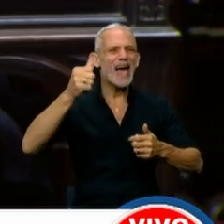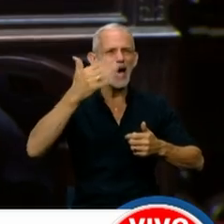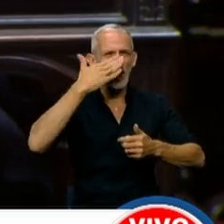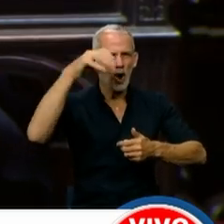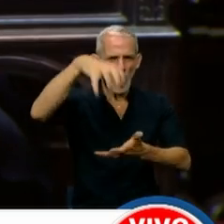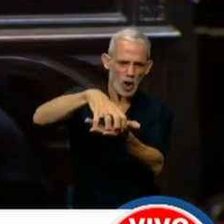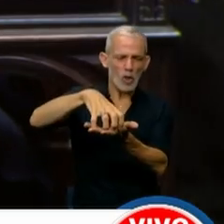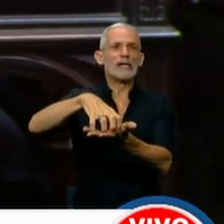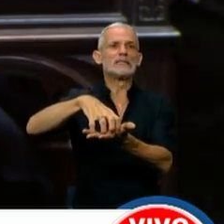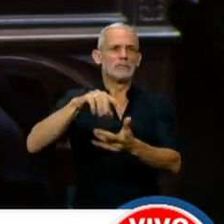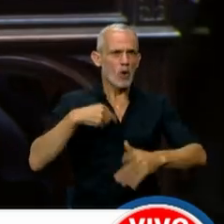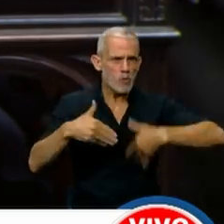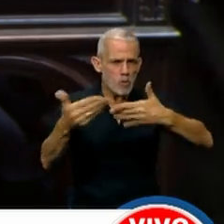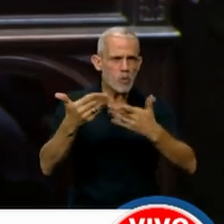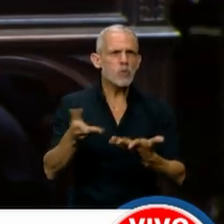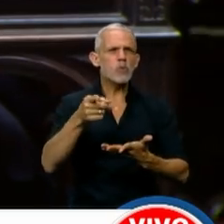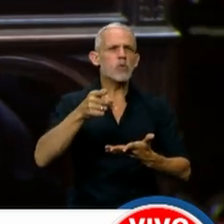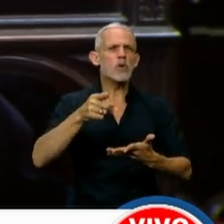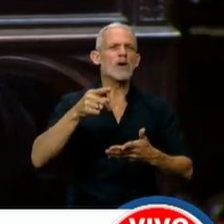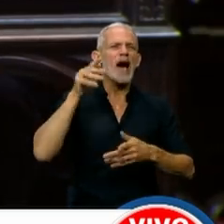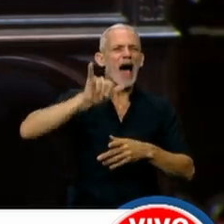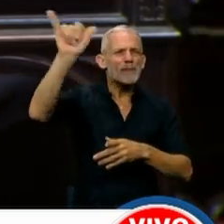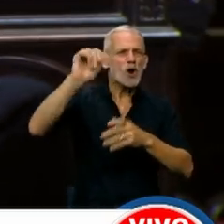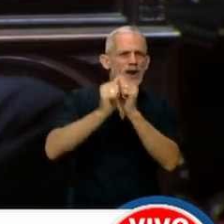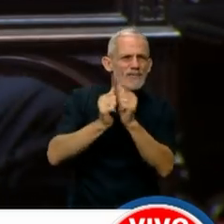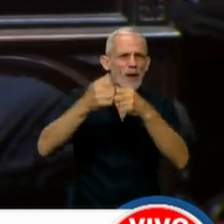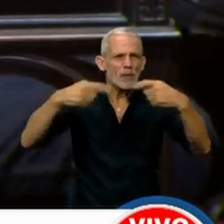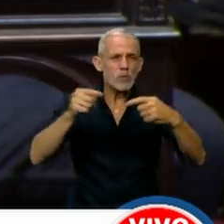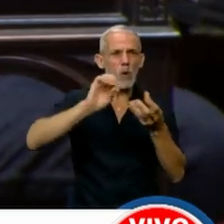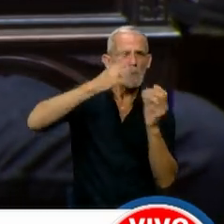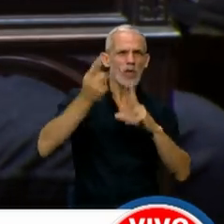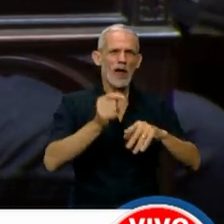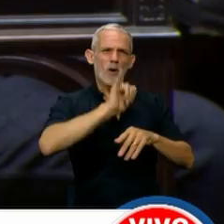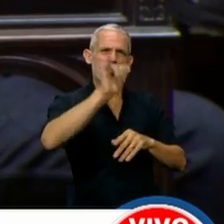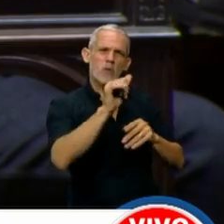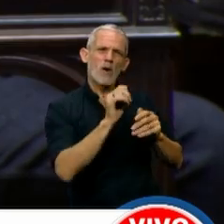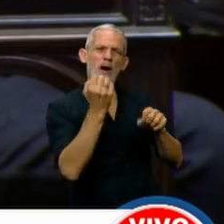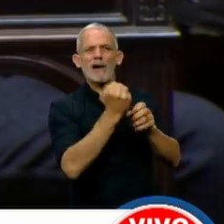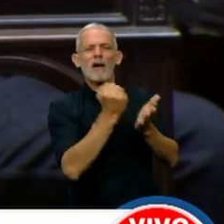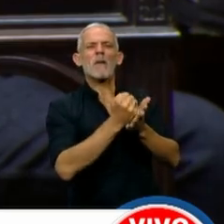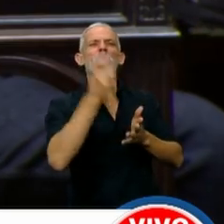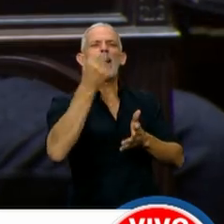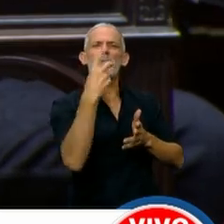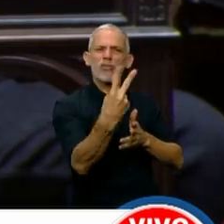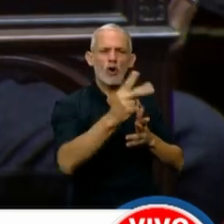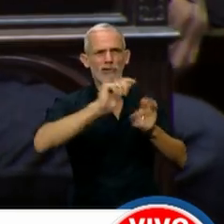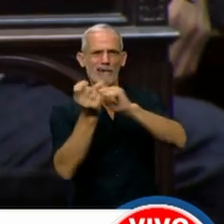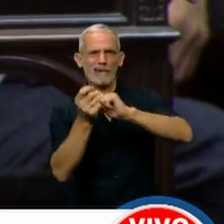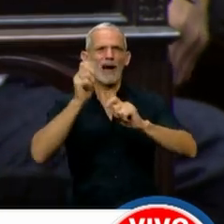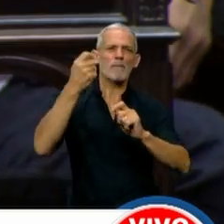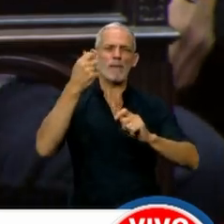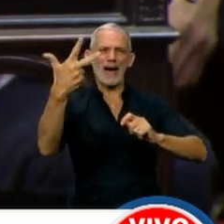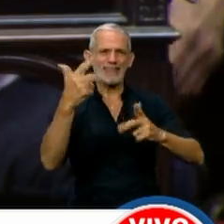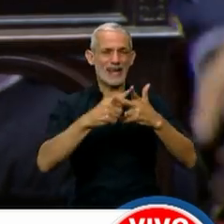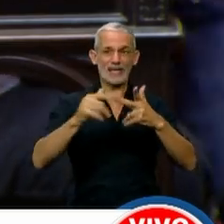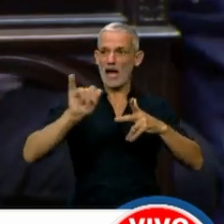donde estamos avanzando los pampa 3 en la modernización de los pampa 2 a pampa 3 del día 100 del pp 3